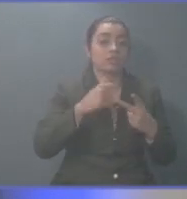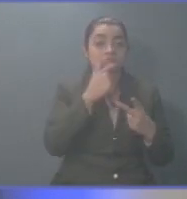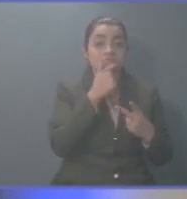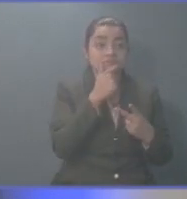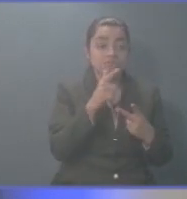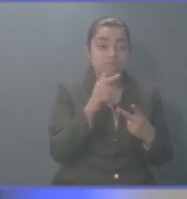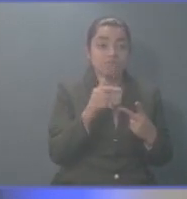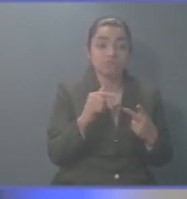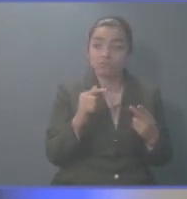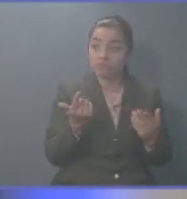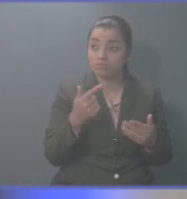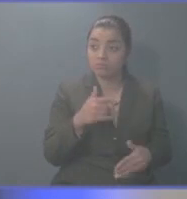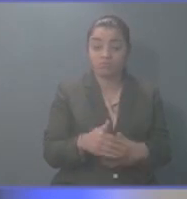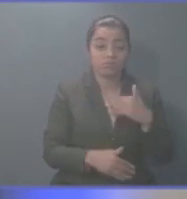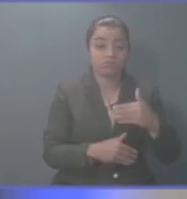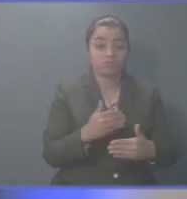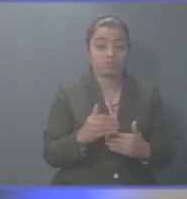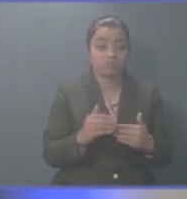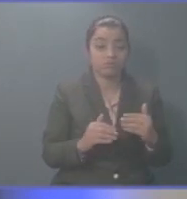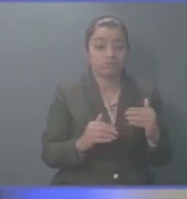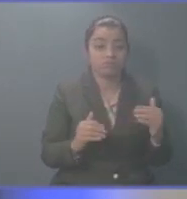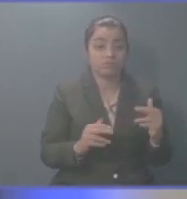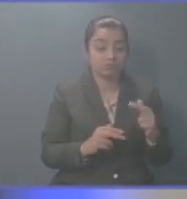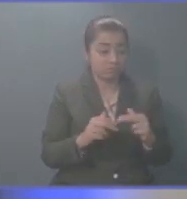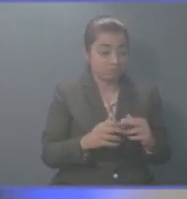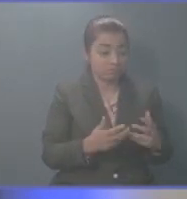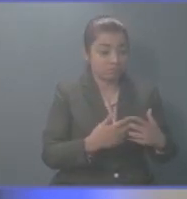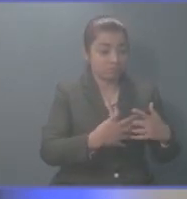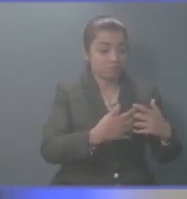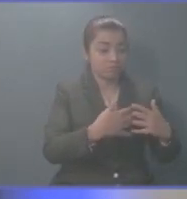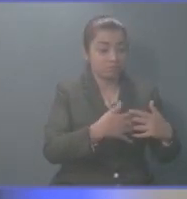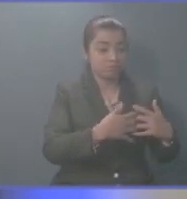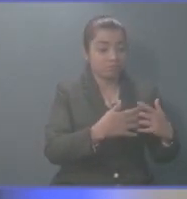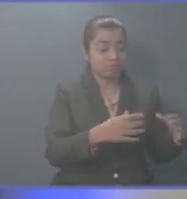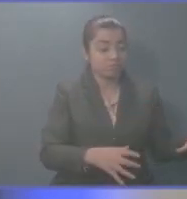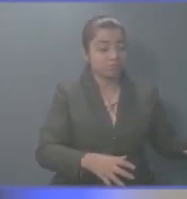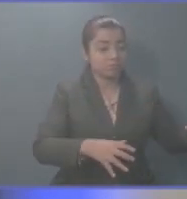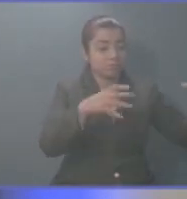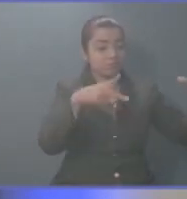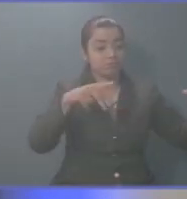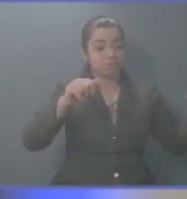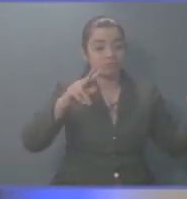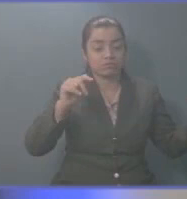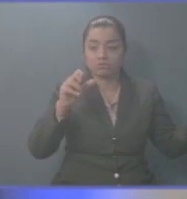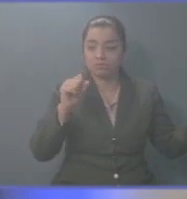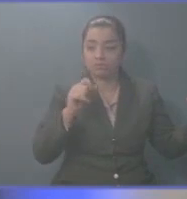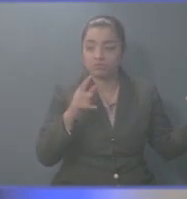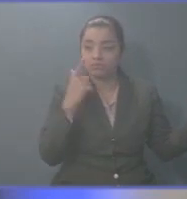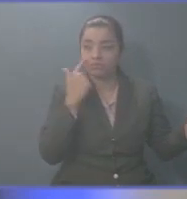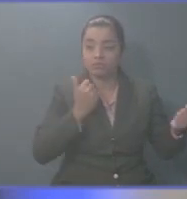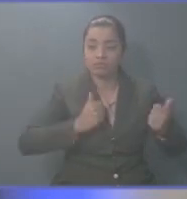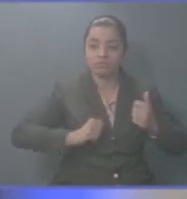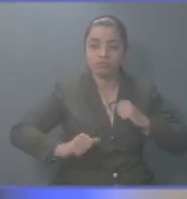primera piedra en el proceso de construcción de la planta potabilizadora Las Pavas, y lo hicieron de una manera aparentemente ficticia